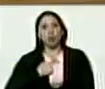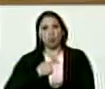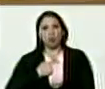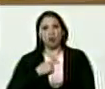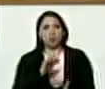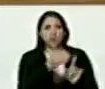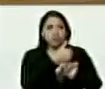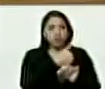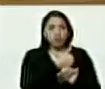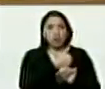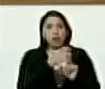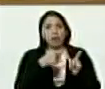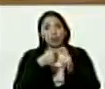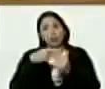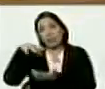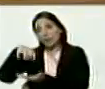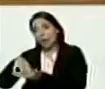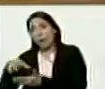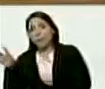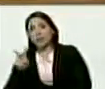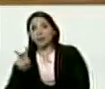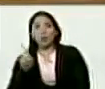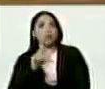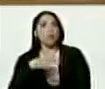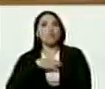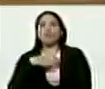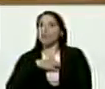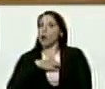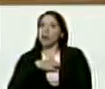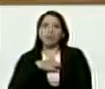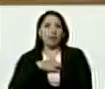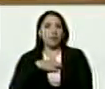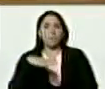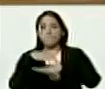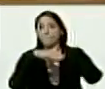El Estado venezolano no puede ser cómplice o alcahueta